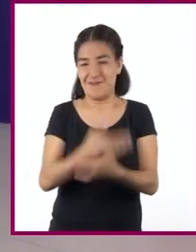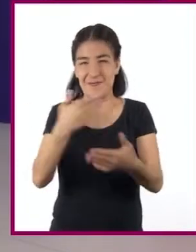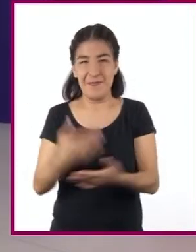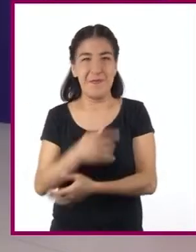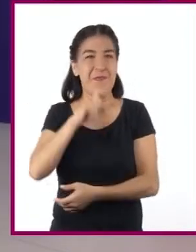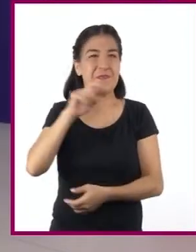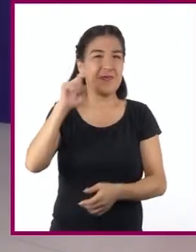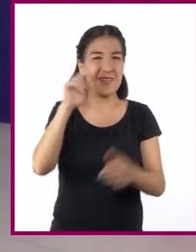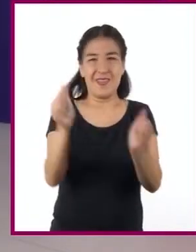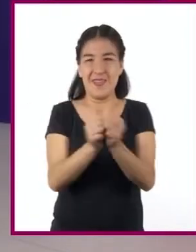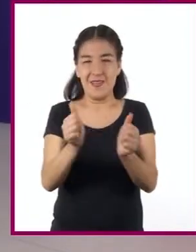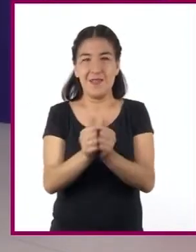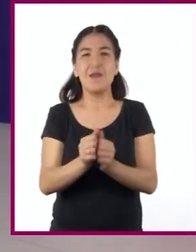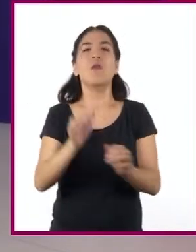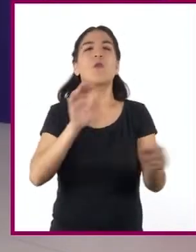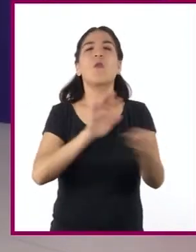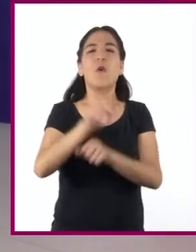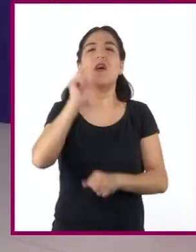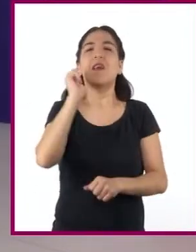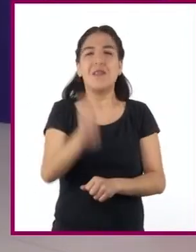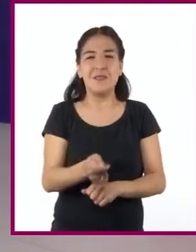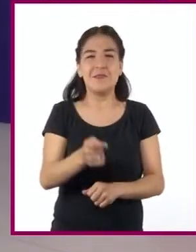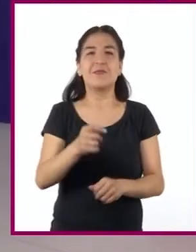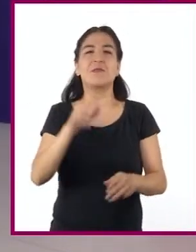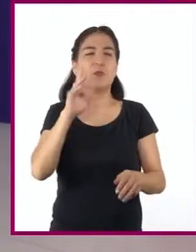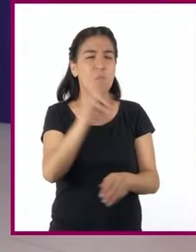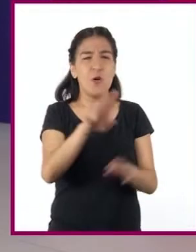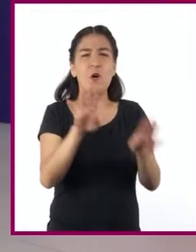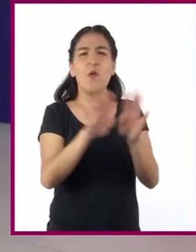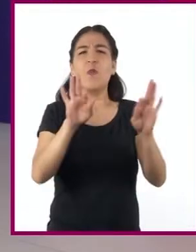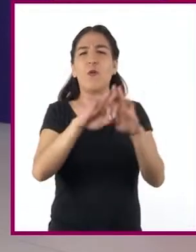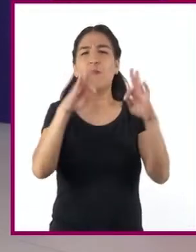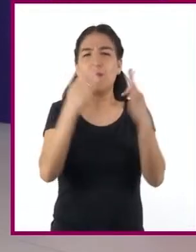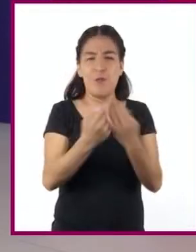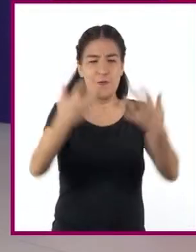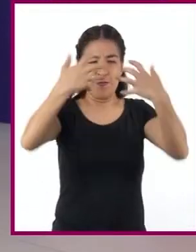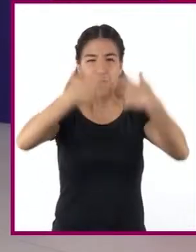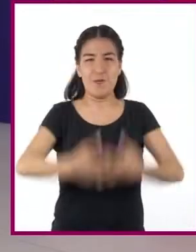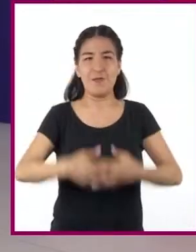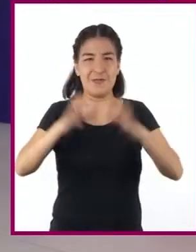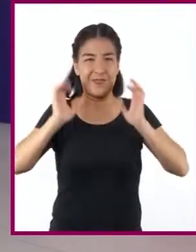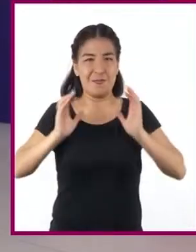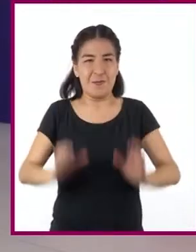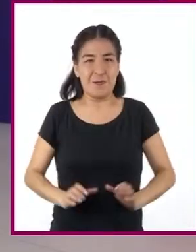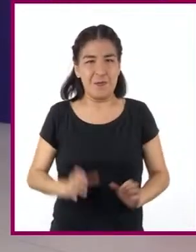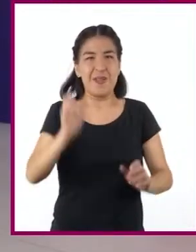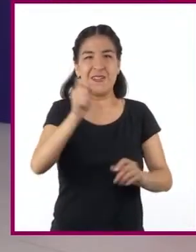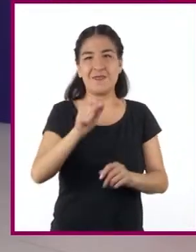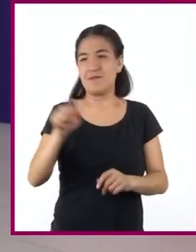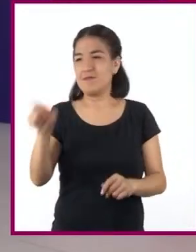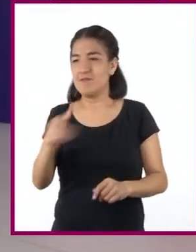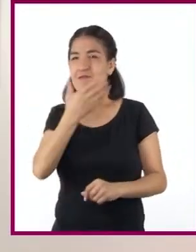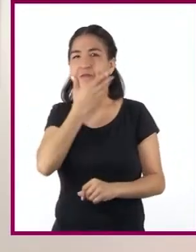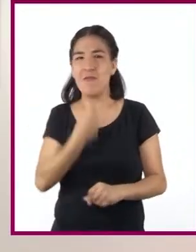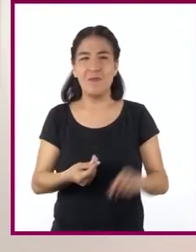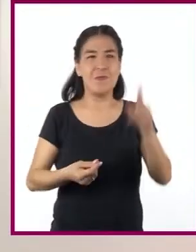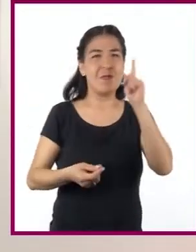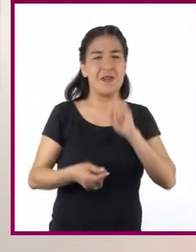son las diferencias que se pueden observar en la forma o en las funciones corporales entre las hembras y los